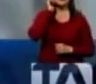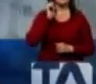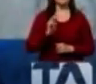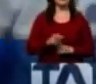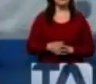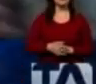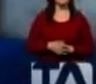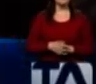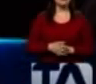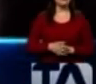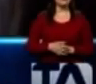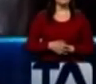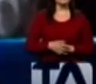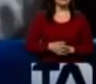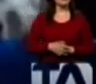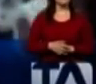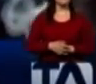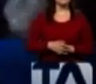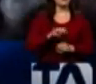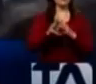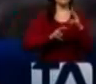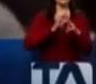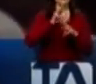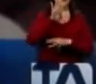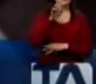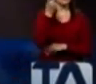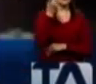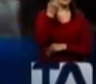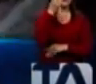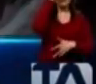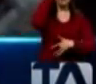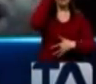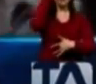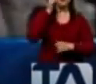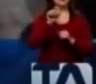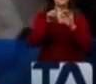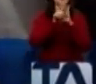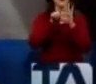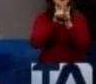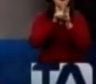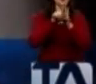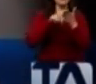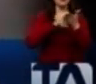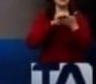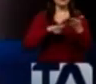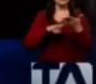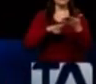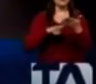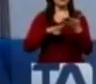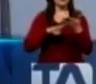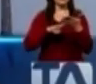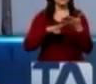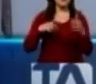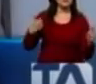un registro con 411 pacientes en todo el mundo, pero hay una ley que prohíbe que esos datos de esos pacientes no se pueden